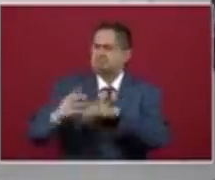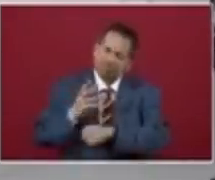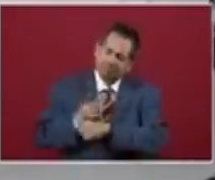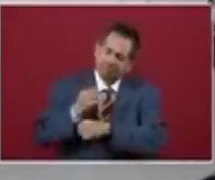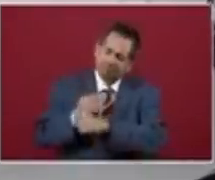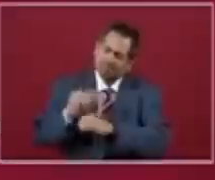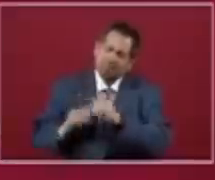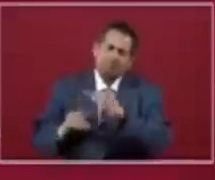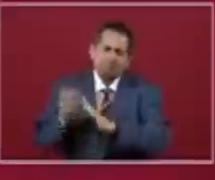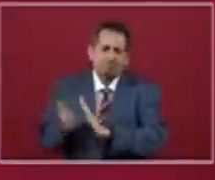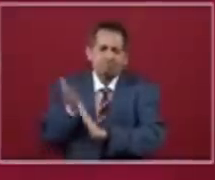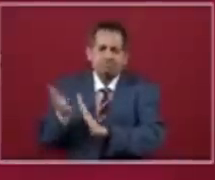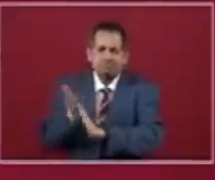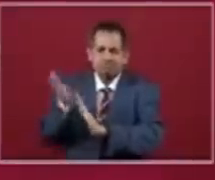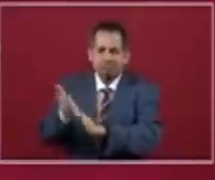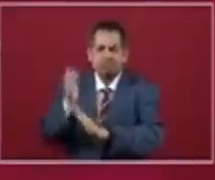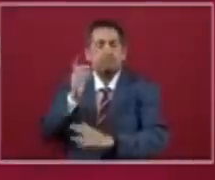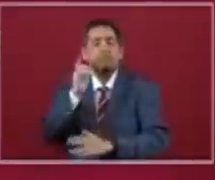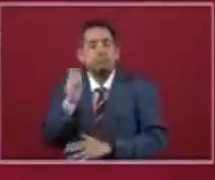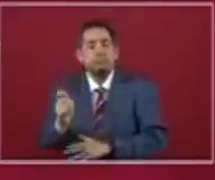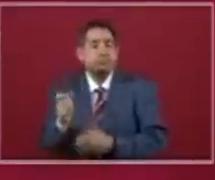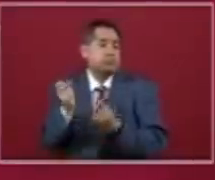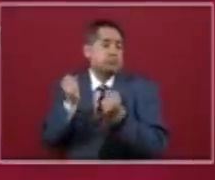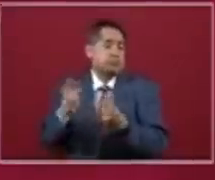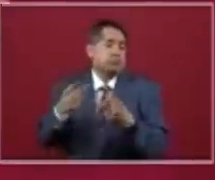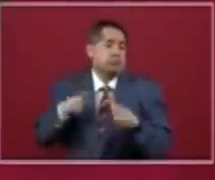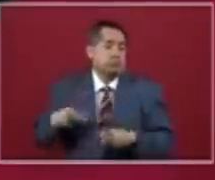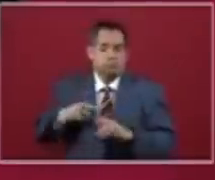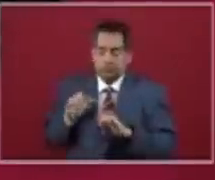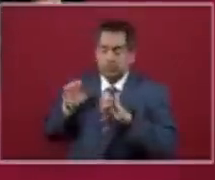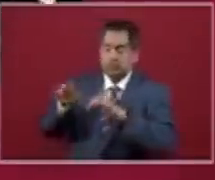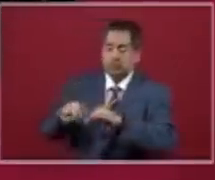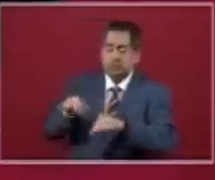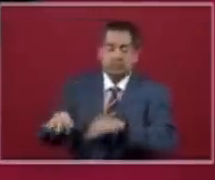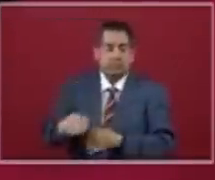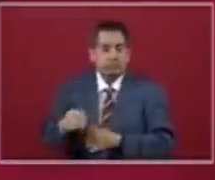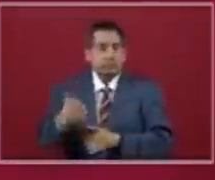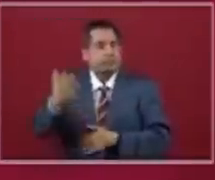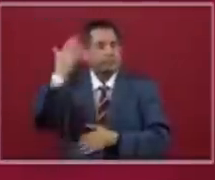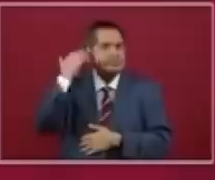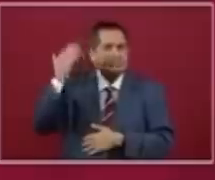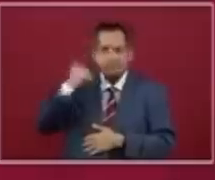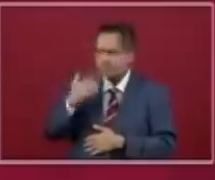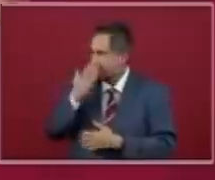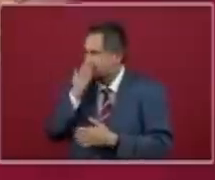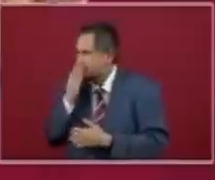Es trabajo. Mucha gente que se tenía que ir a